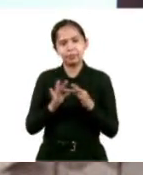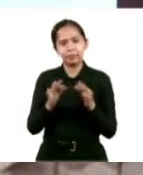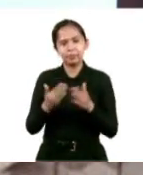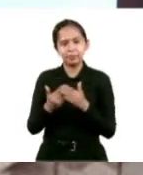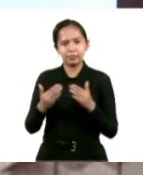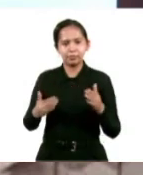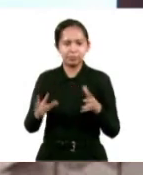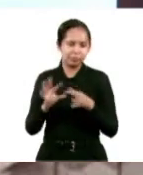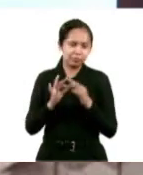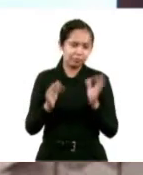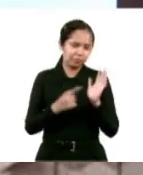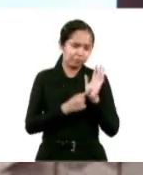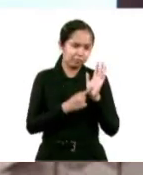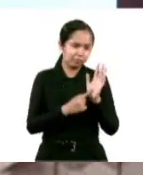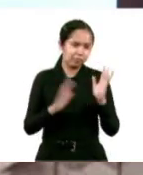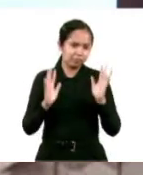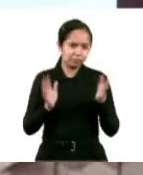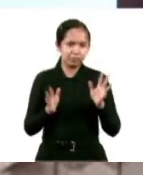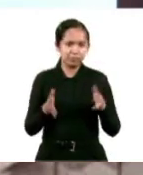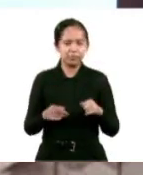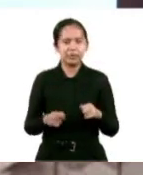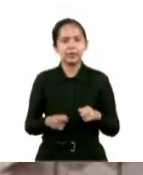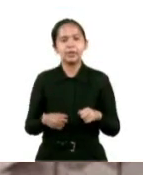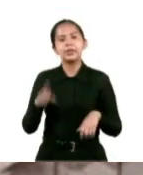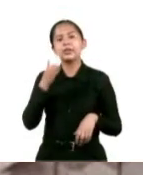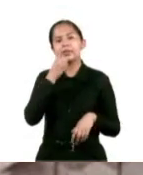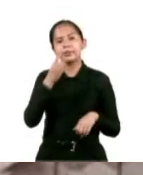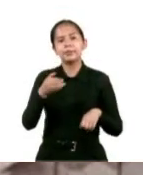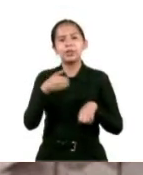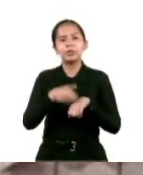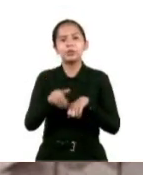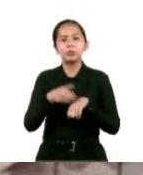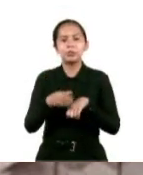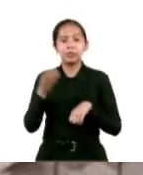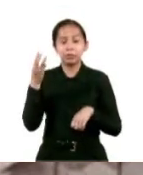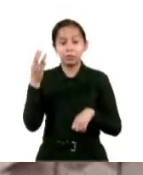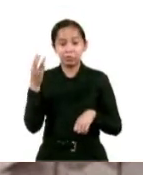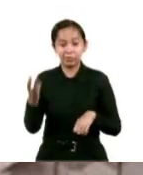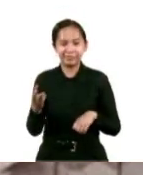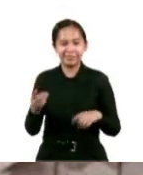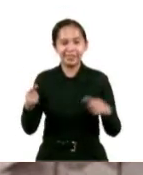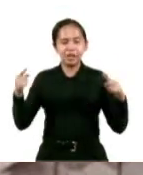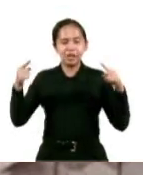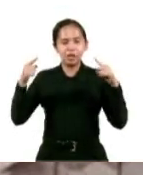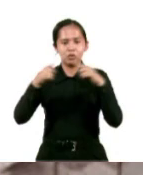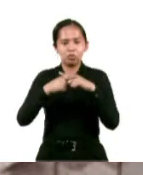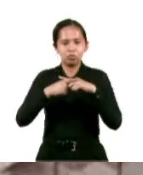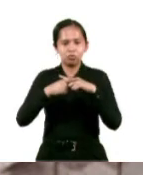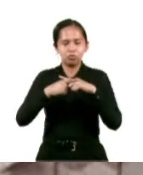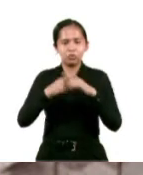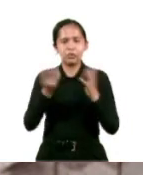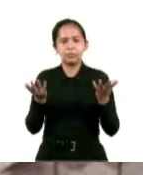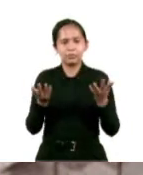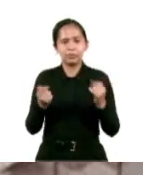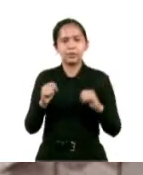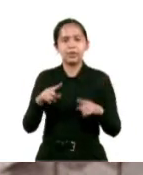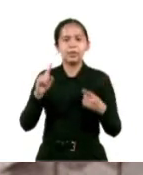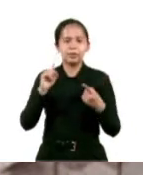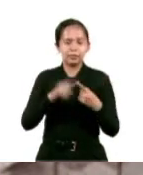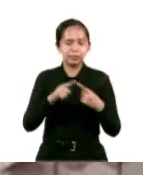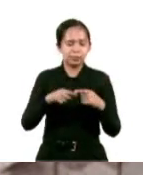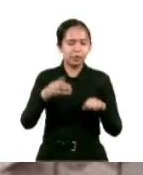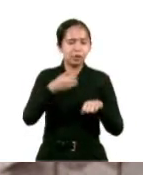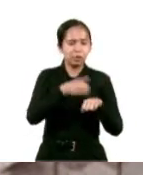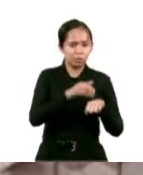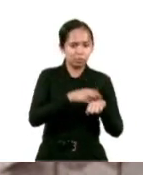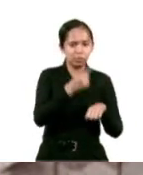previamente, se confirma que el reporte 3 contiene contradicciones y fallas técnicas respecto al reporte 1 y